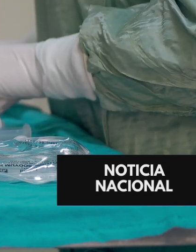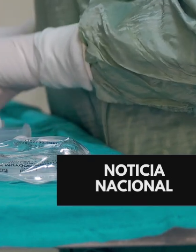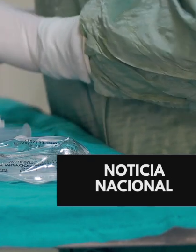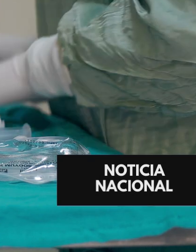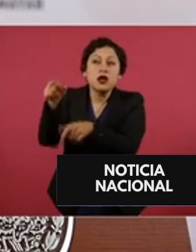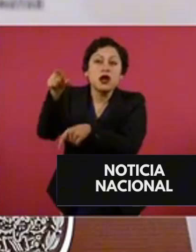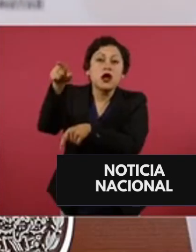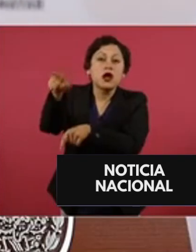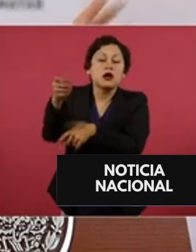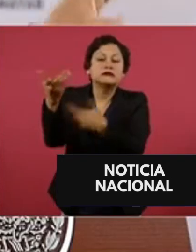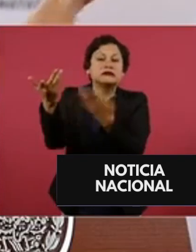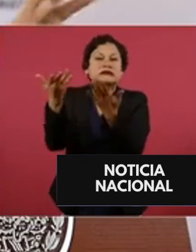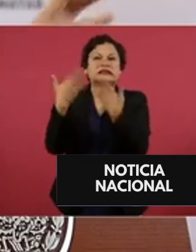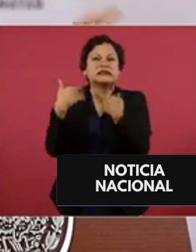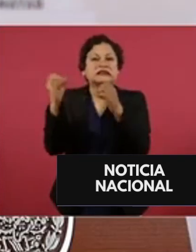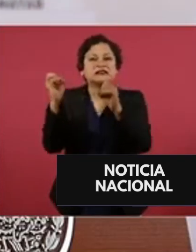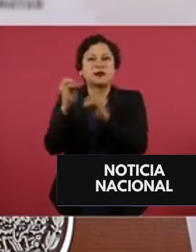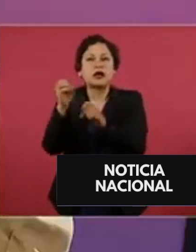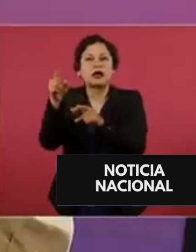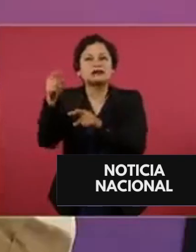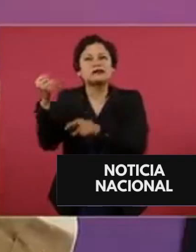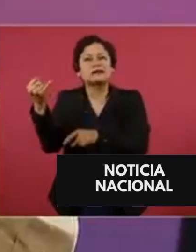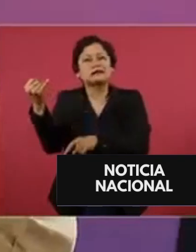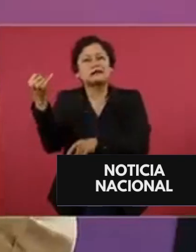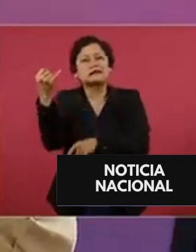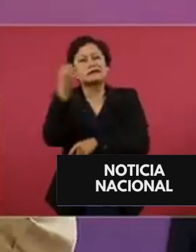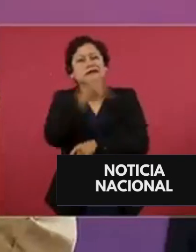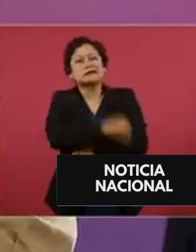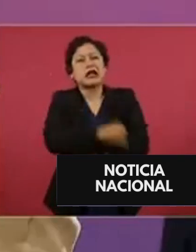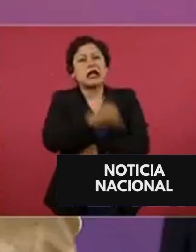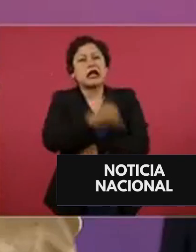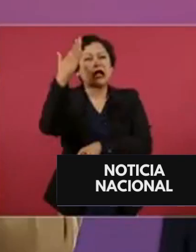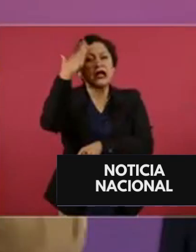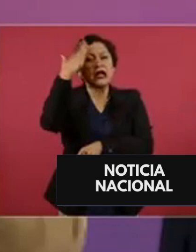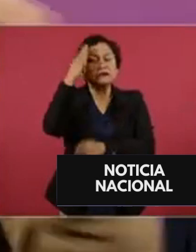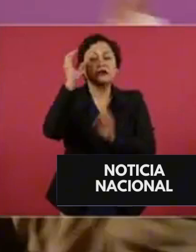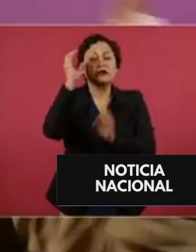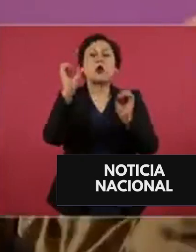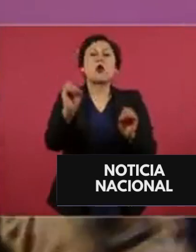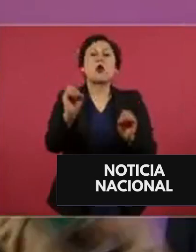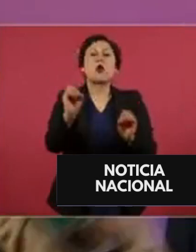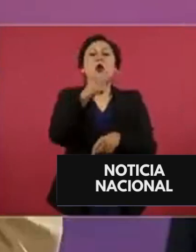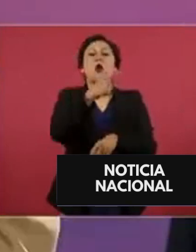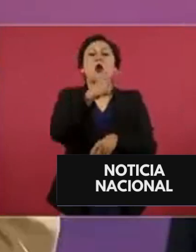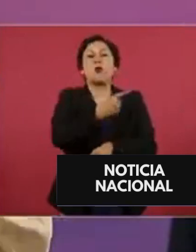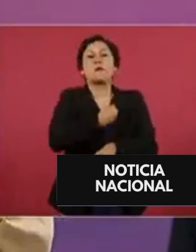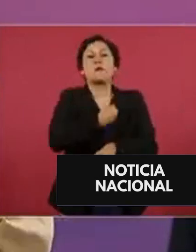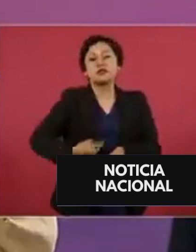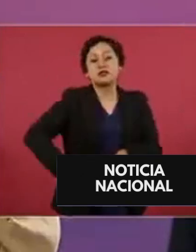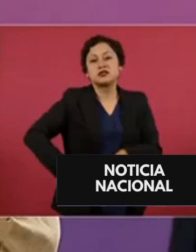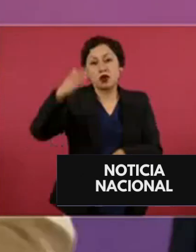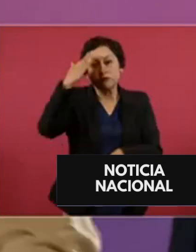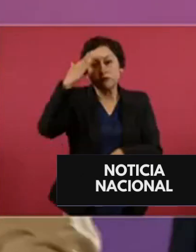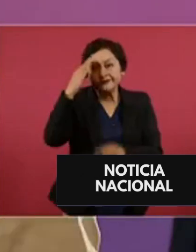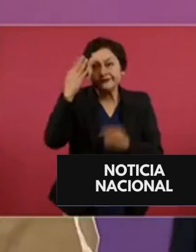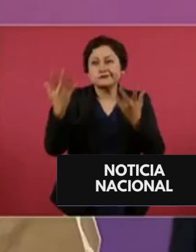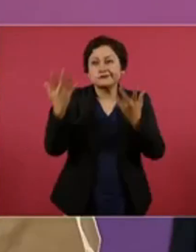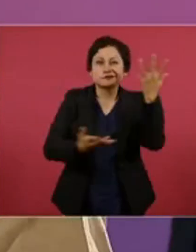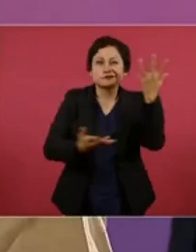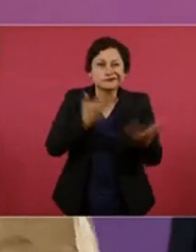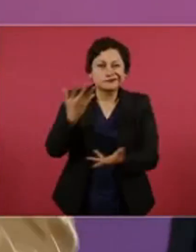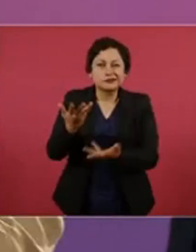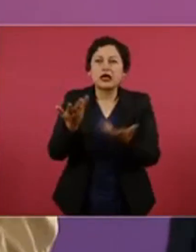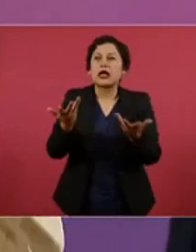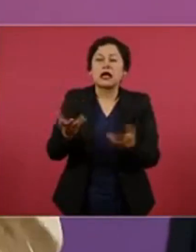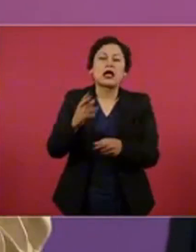de forma gratuita. A eso se ha sumado todo el tema del fortalecimiento del primer nivel de atención. Lo